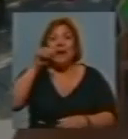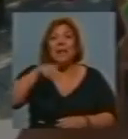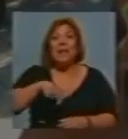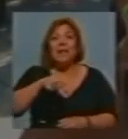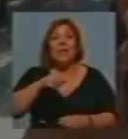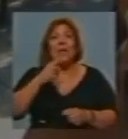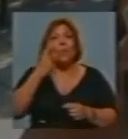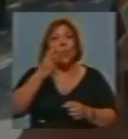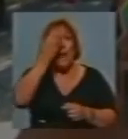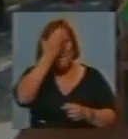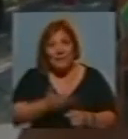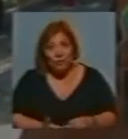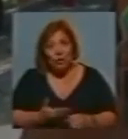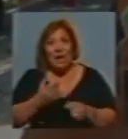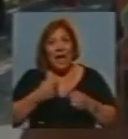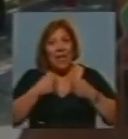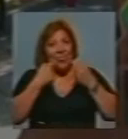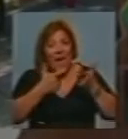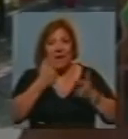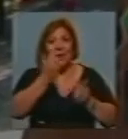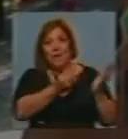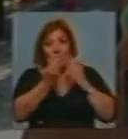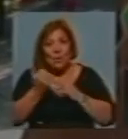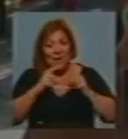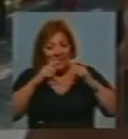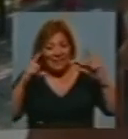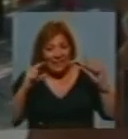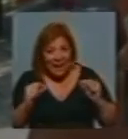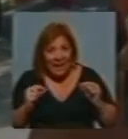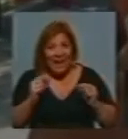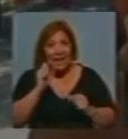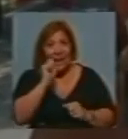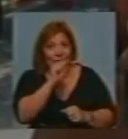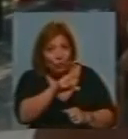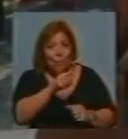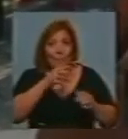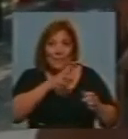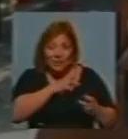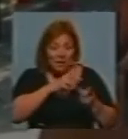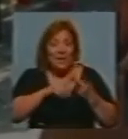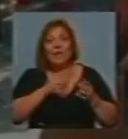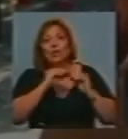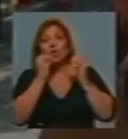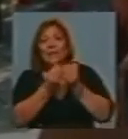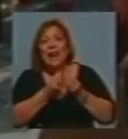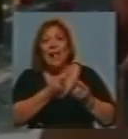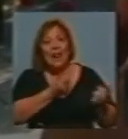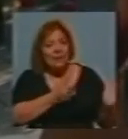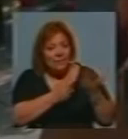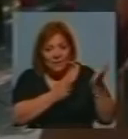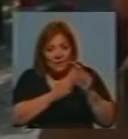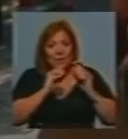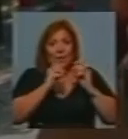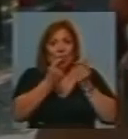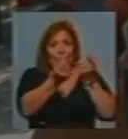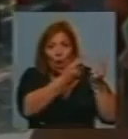importador, brindarle al mismo una tarjeta personal y la del vehículo, donde especifique la cantidad exacta de mercadería que van